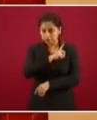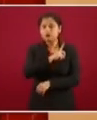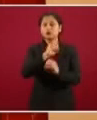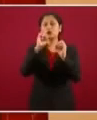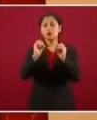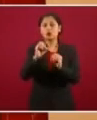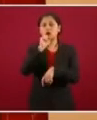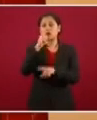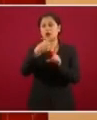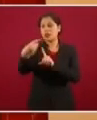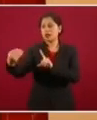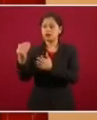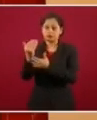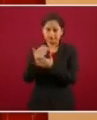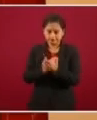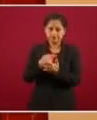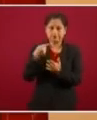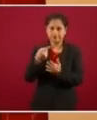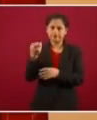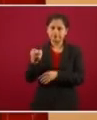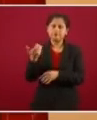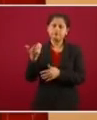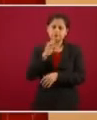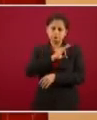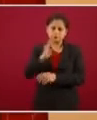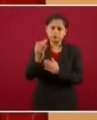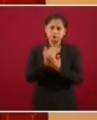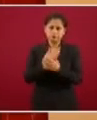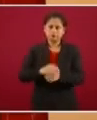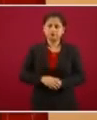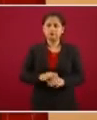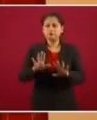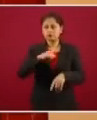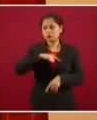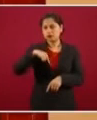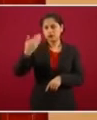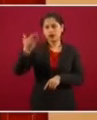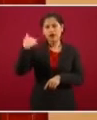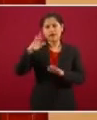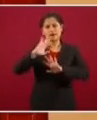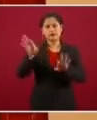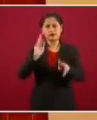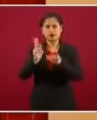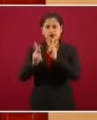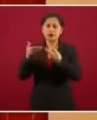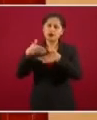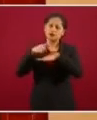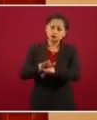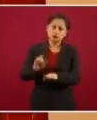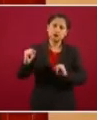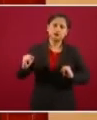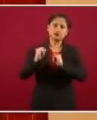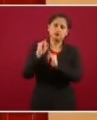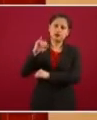control de infecciones que podrían hacer manejable esto. Esto lo hemos platicado, entre otras instituciones, con INEGI, y algunas actividades